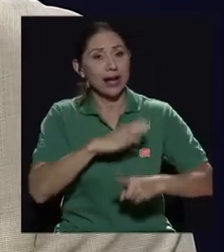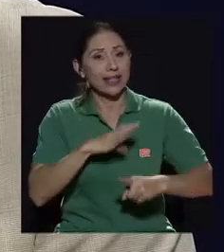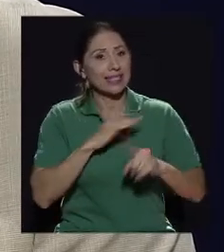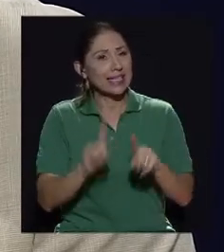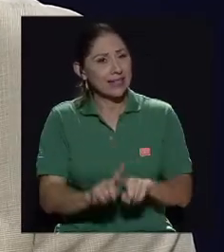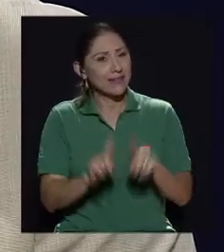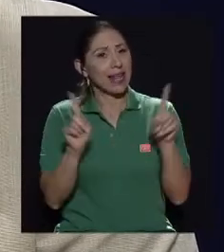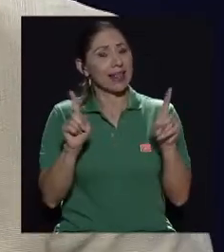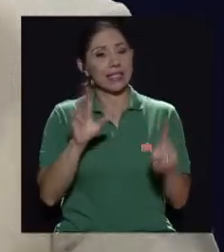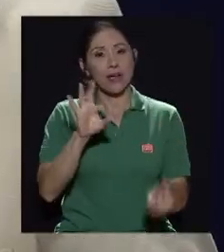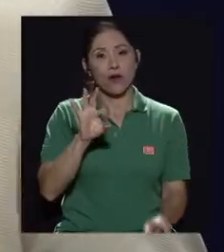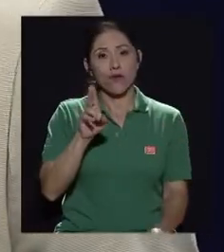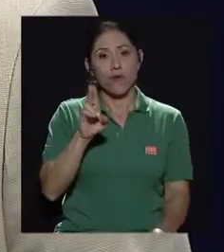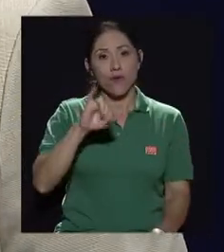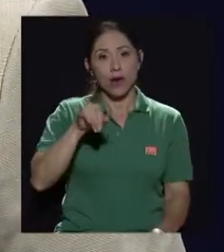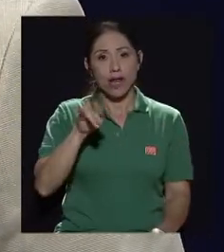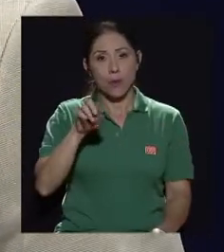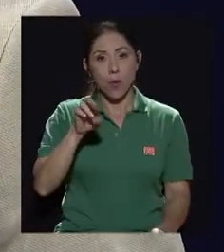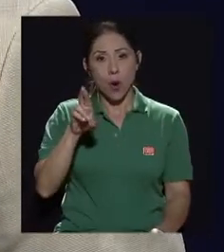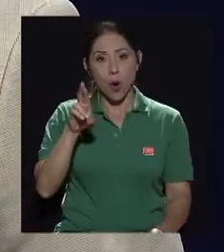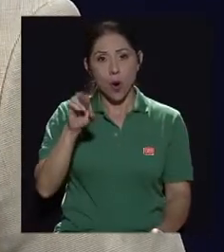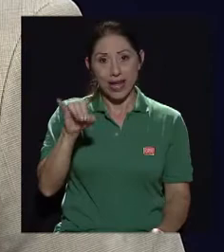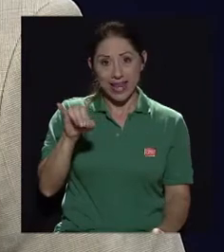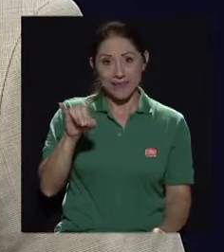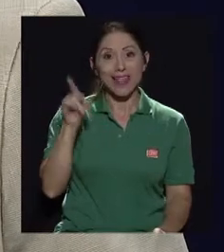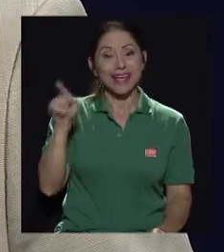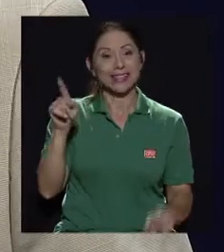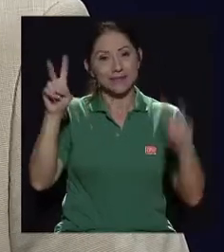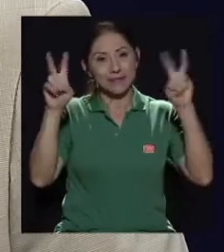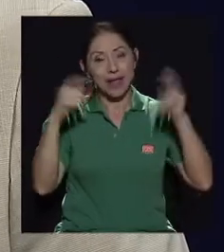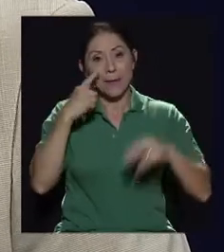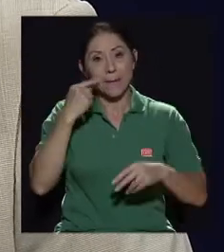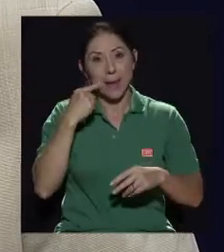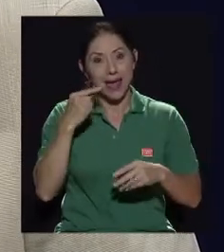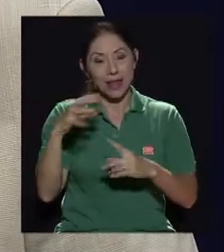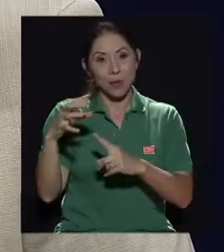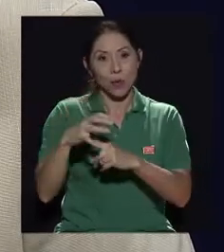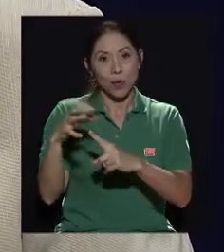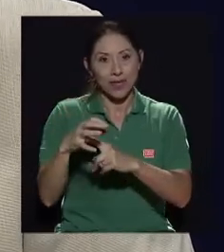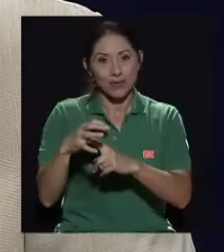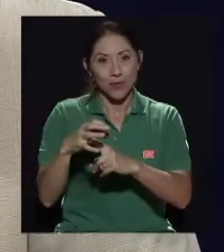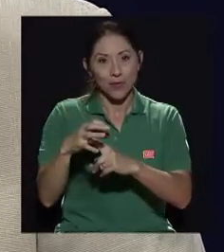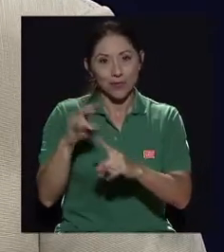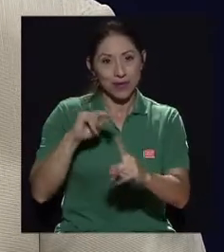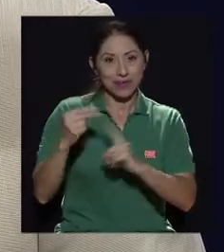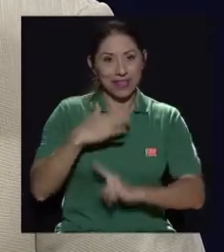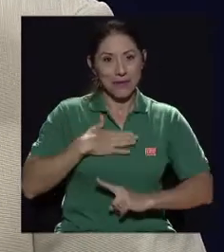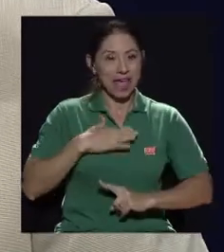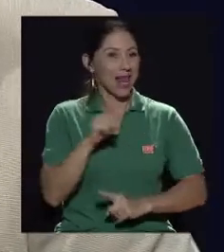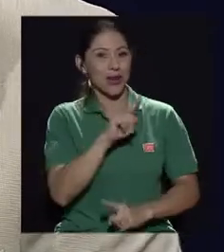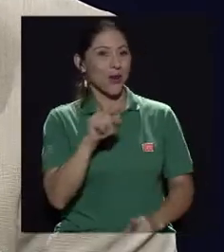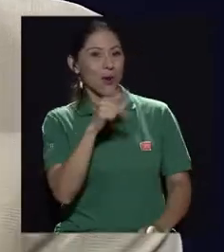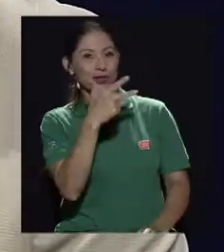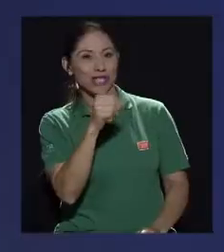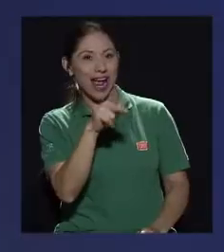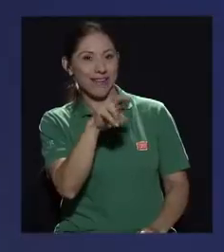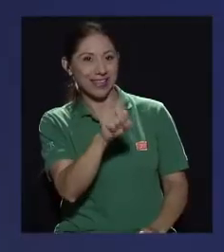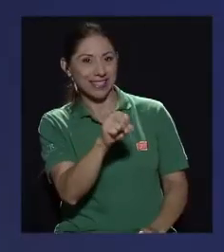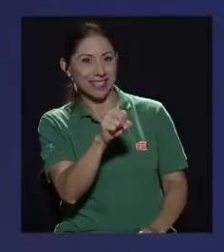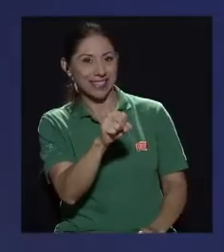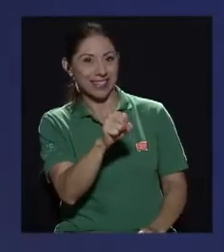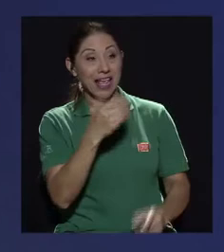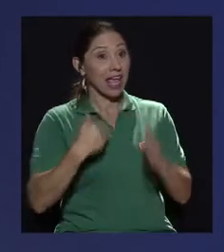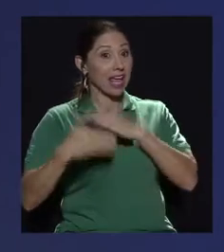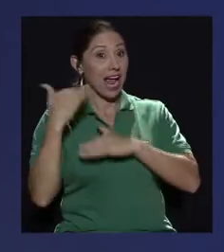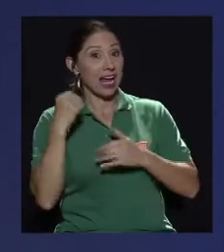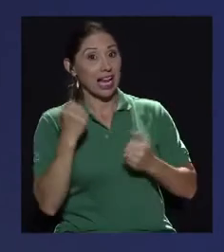poco de diferentes fujimori es el papá el populismo desde mi perspectiva no escuchar esto ya que el tractor es